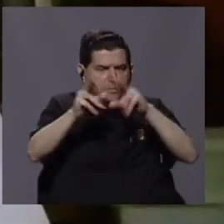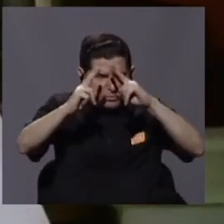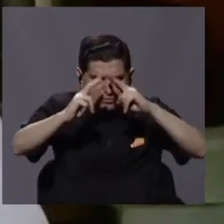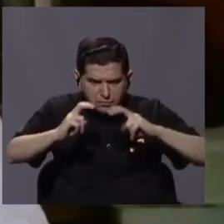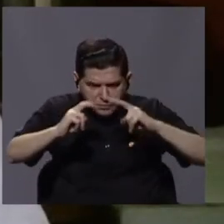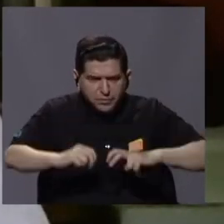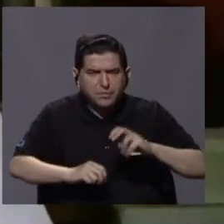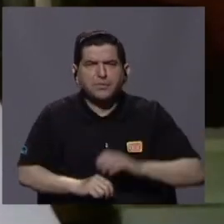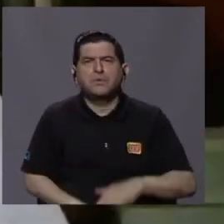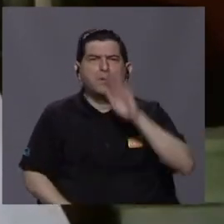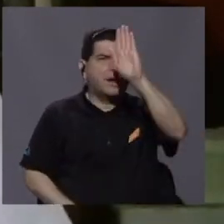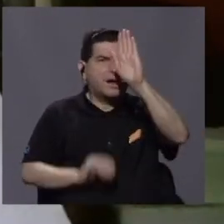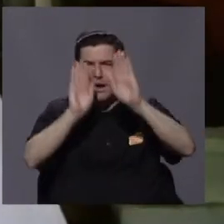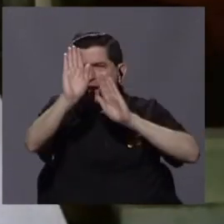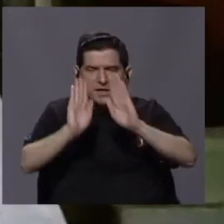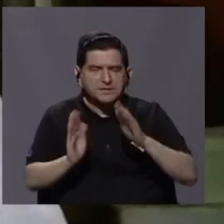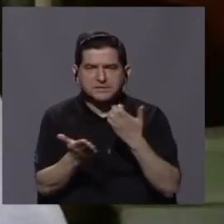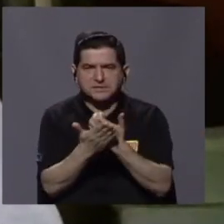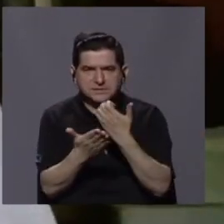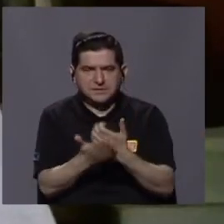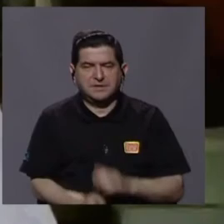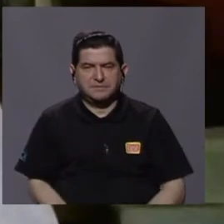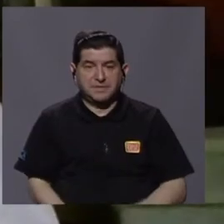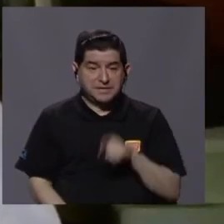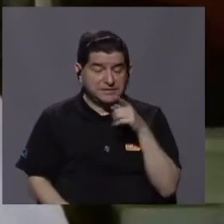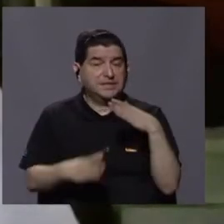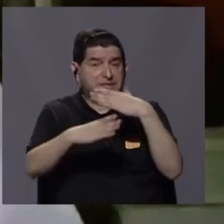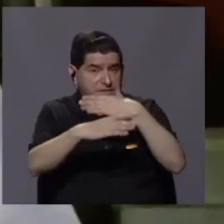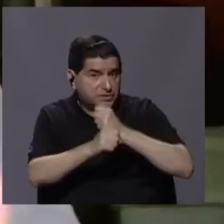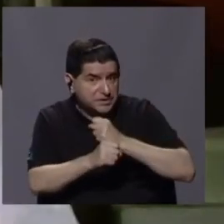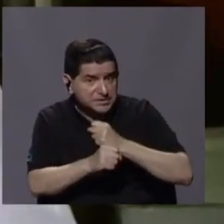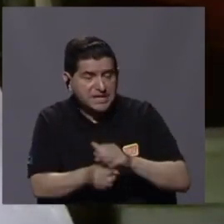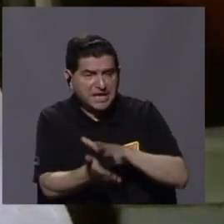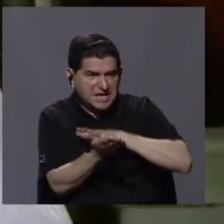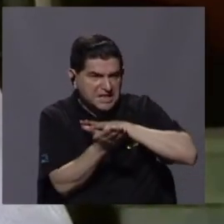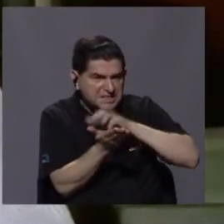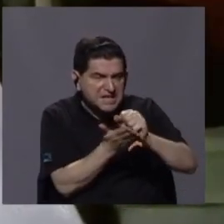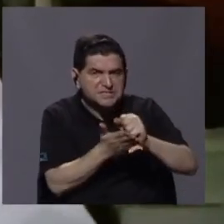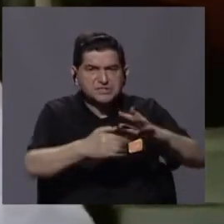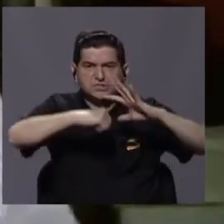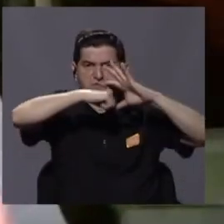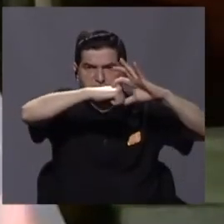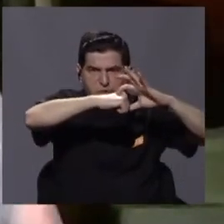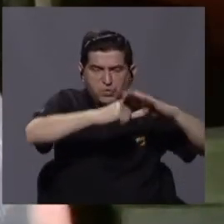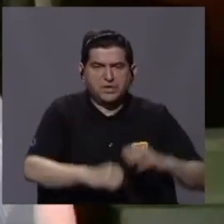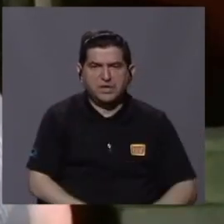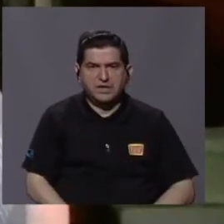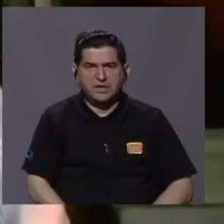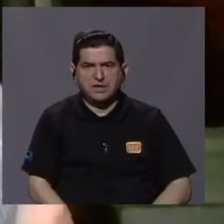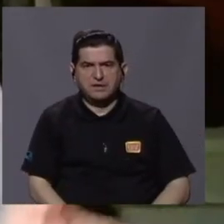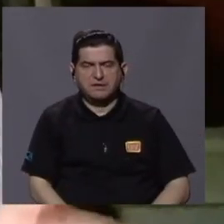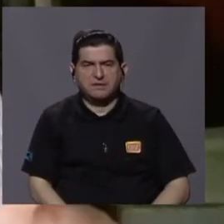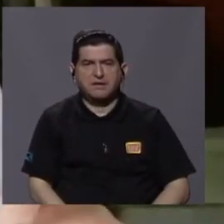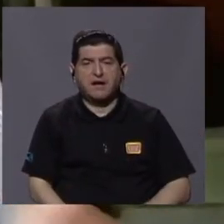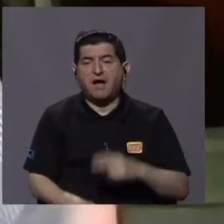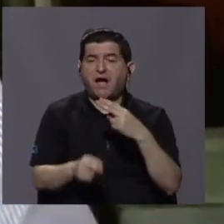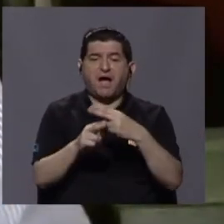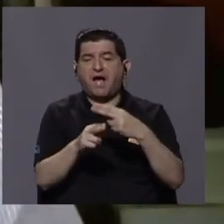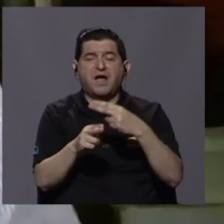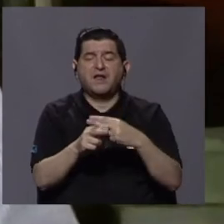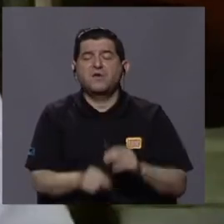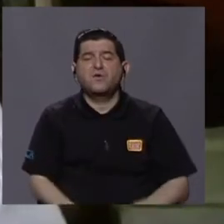esquemas económicos los esquemas que están haciendo que destruyamos el planeta a nombre de una de una